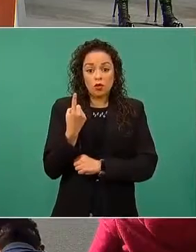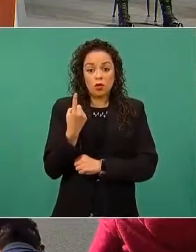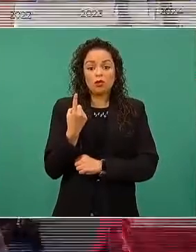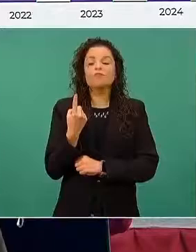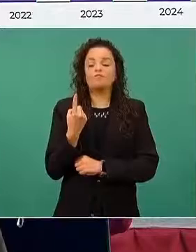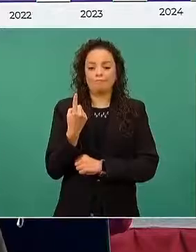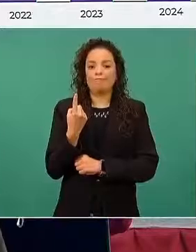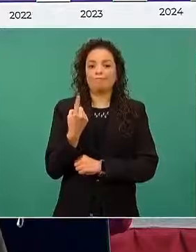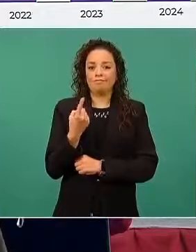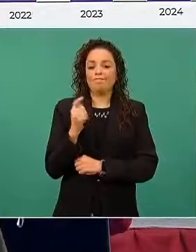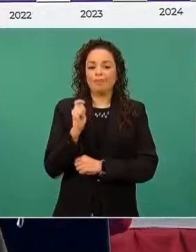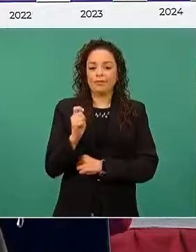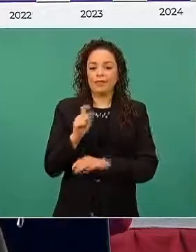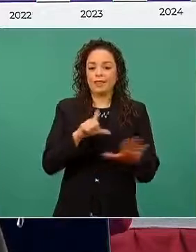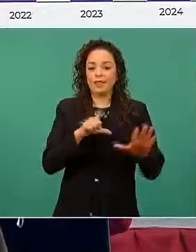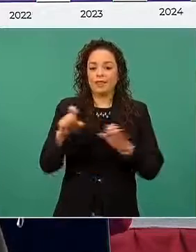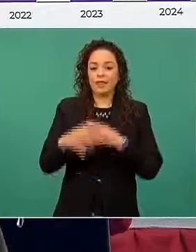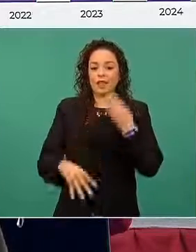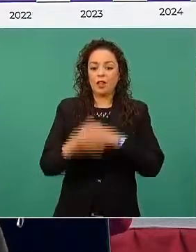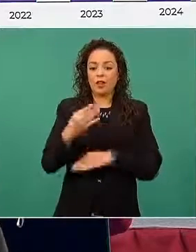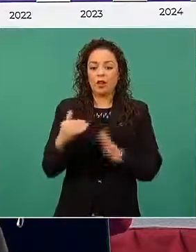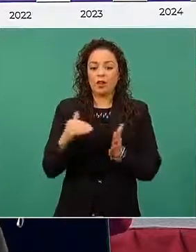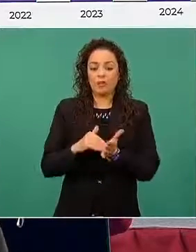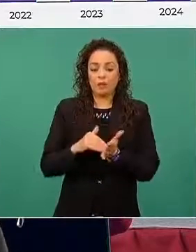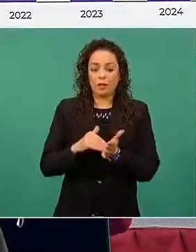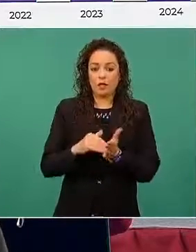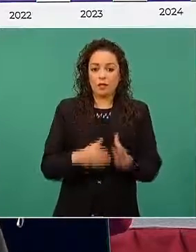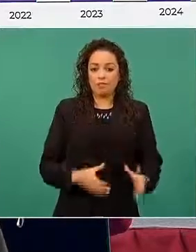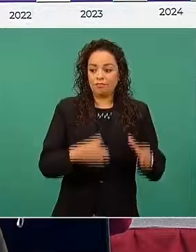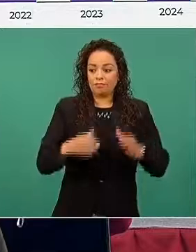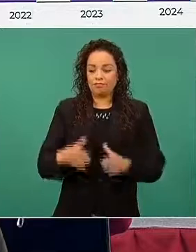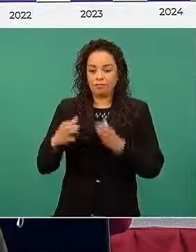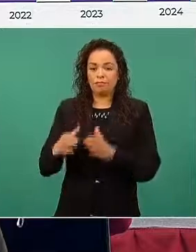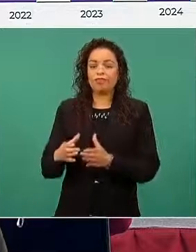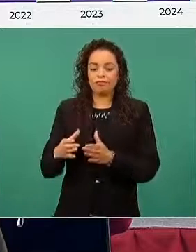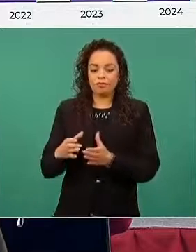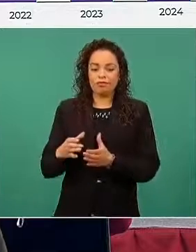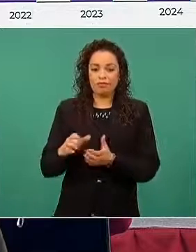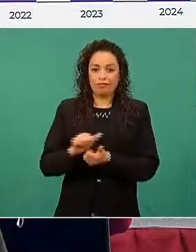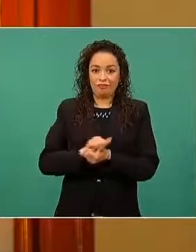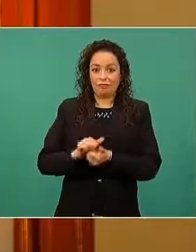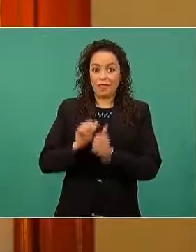procesando 714.000 barriles y estamos exportando